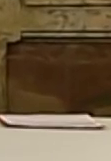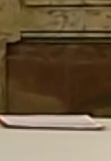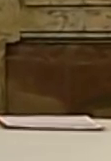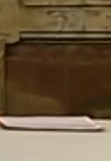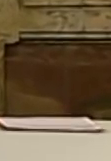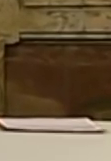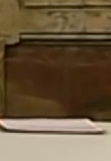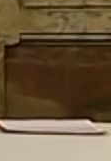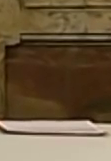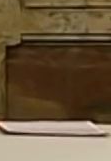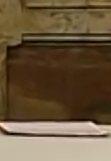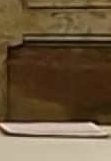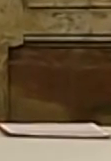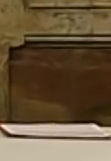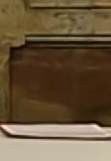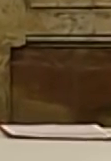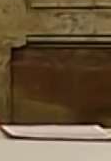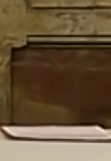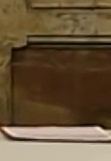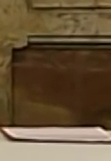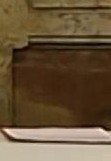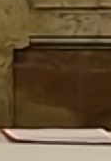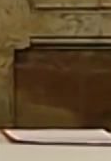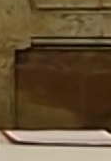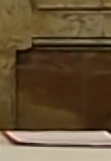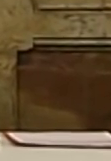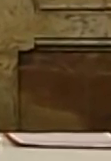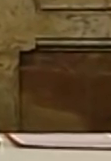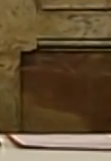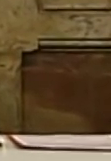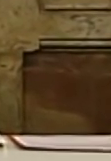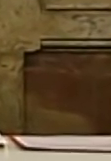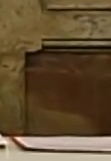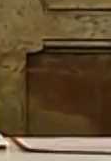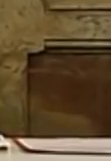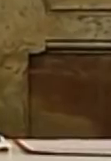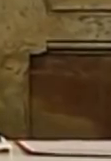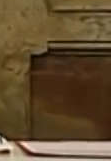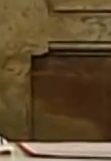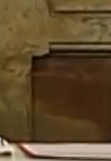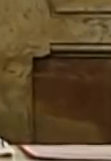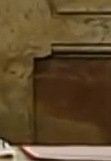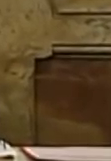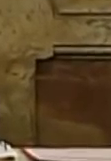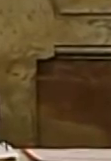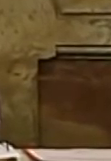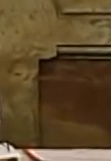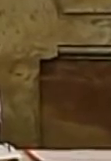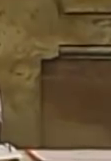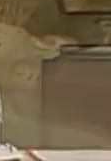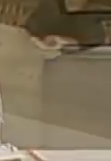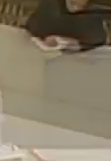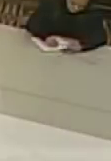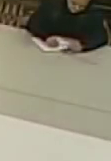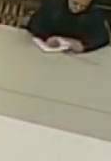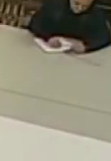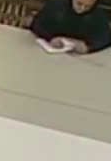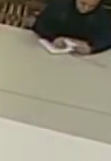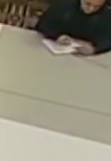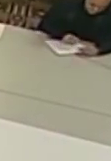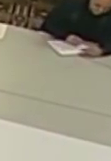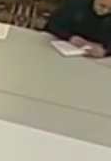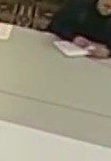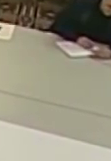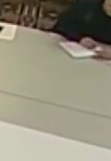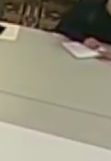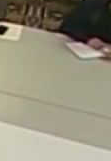estamos transmitiendo en radio y televisión a nivel conjunto este viernes de trabajo.